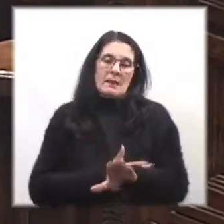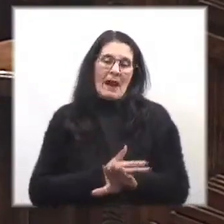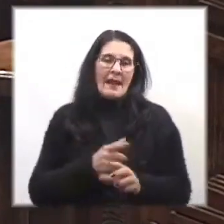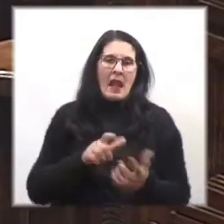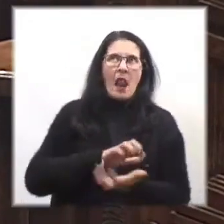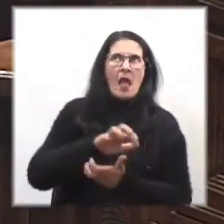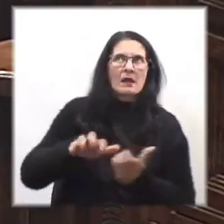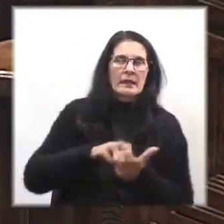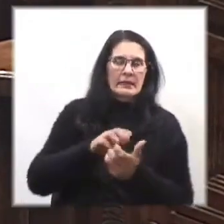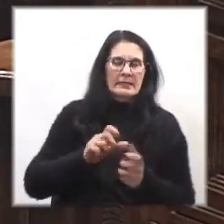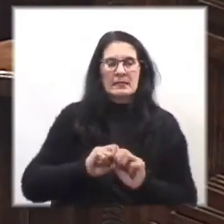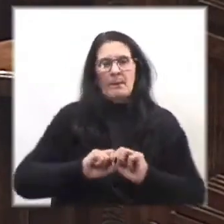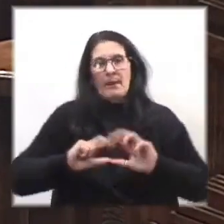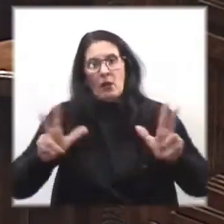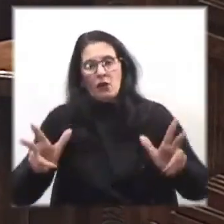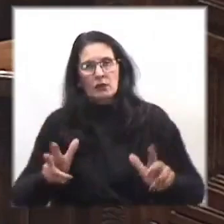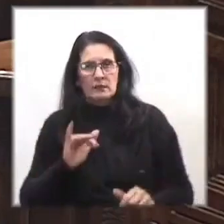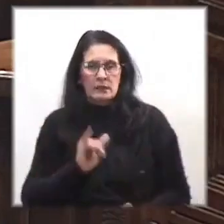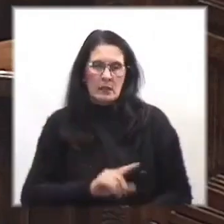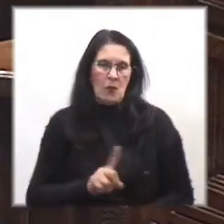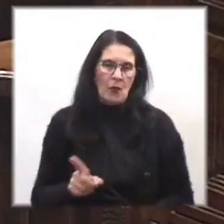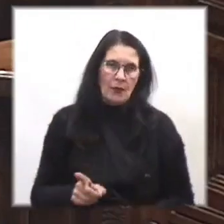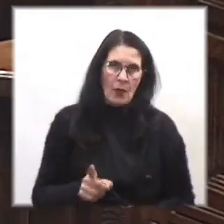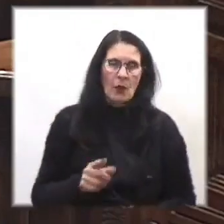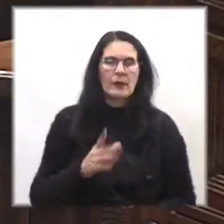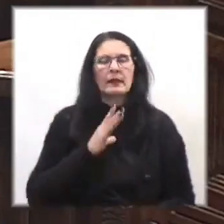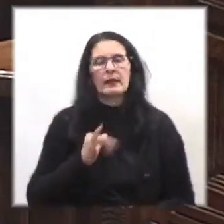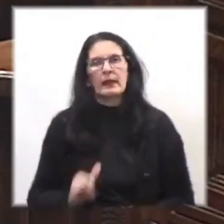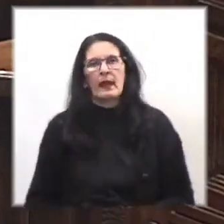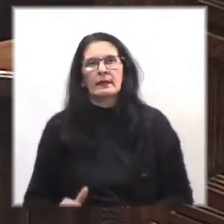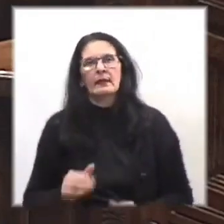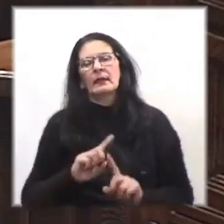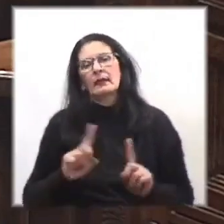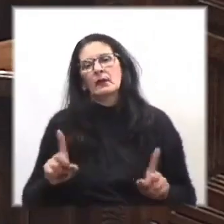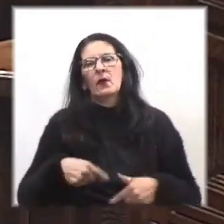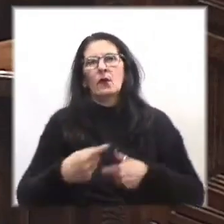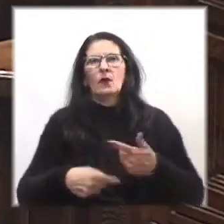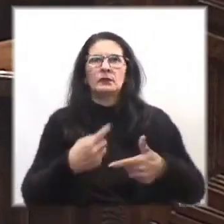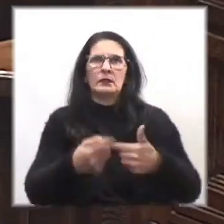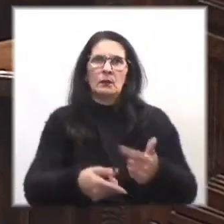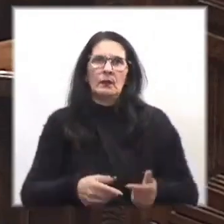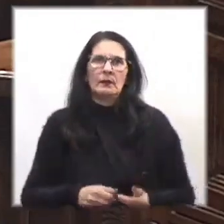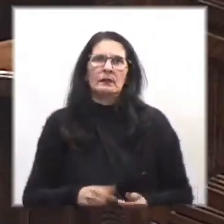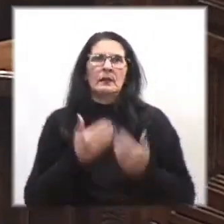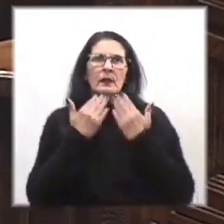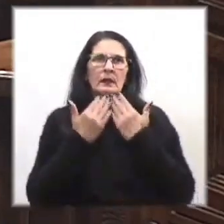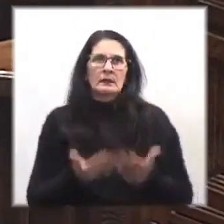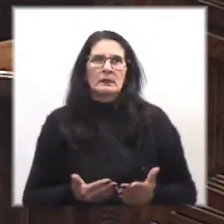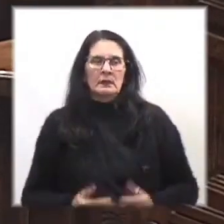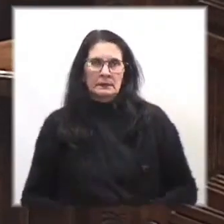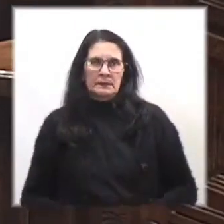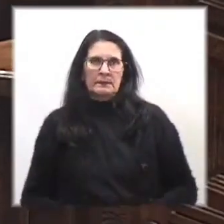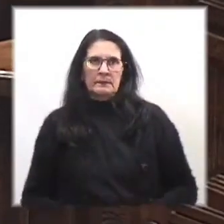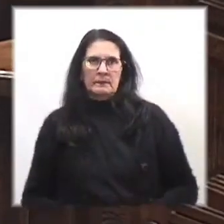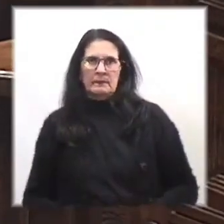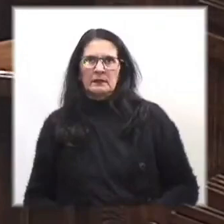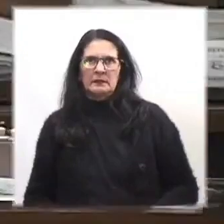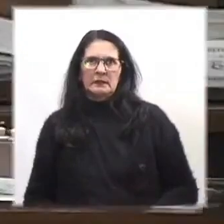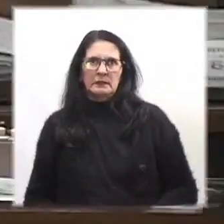a las crisis al peor escenario que ya está establecido y no seguir llegando tarde muchas gracias